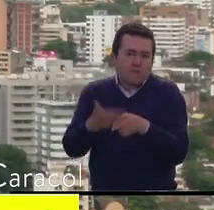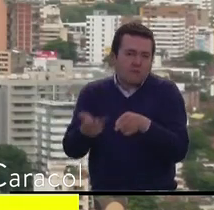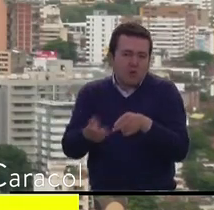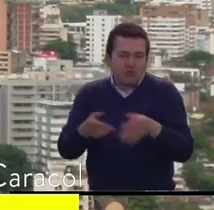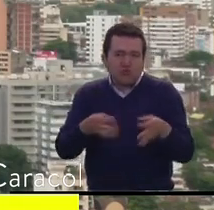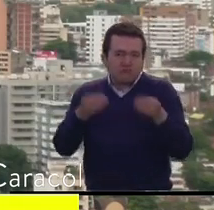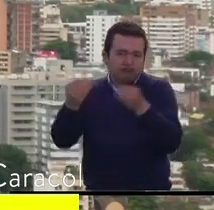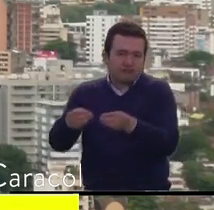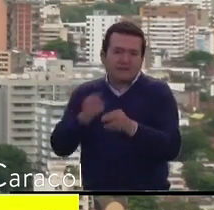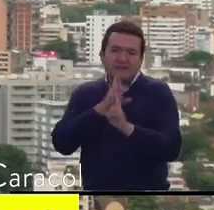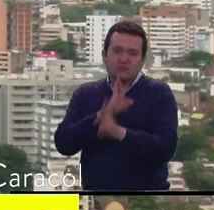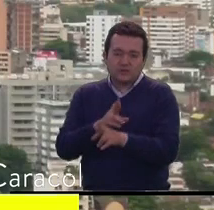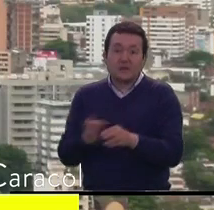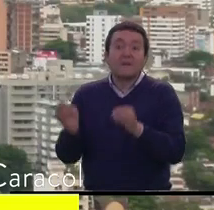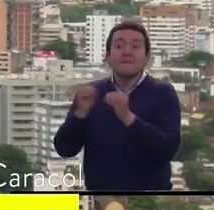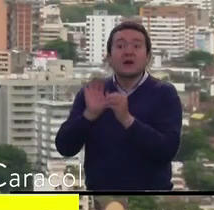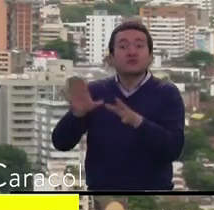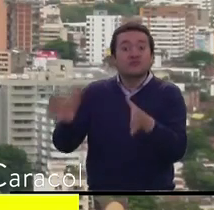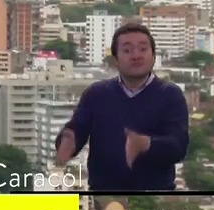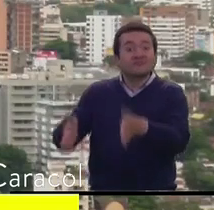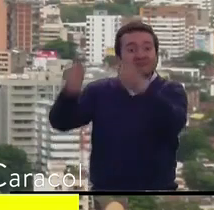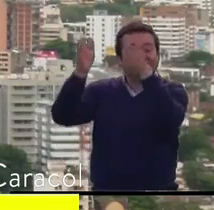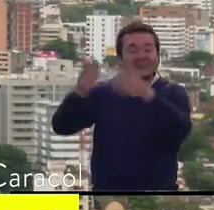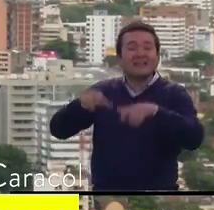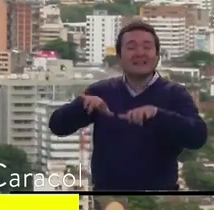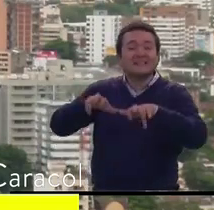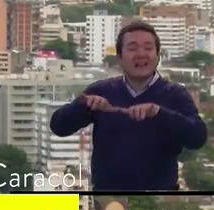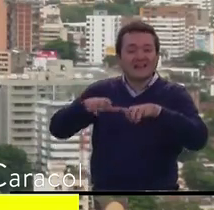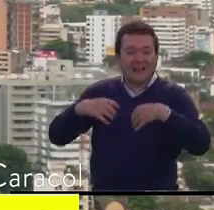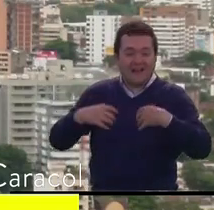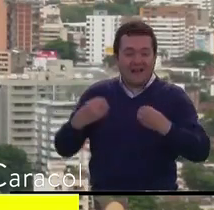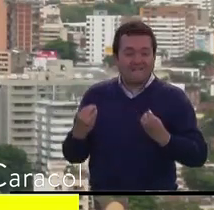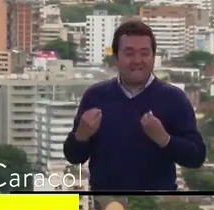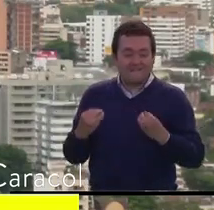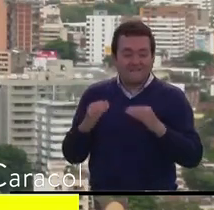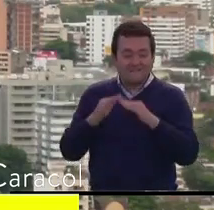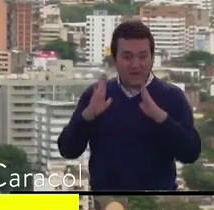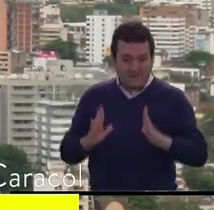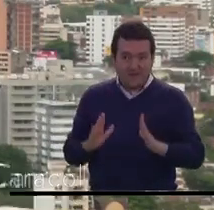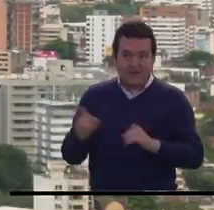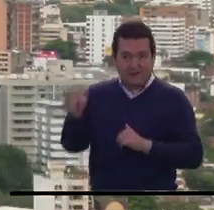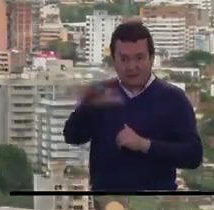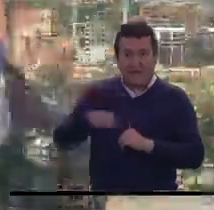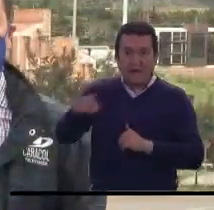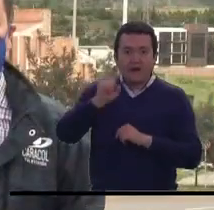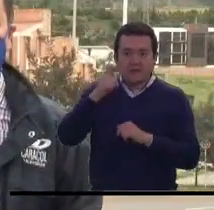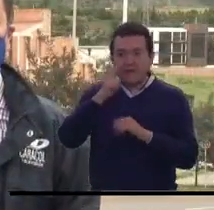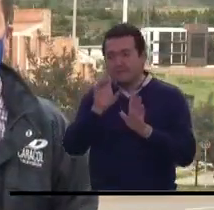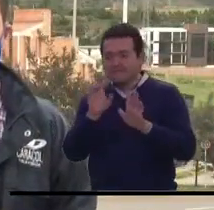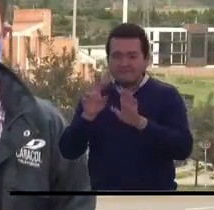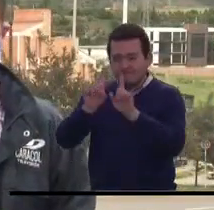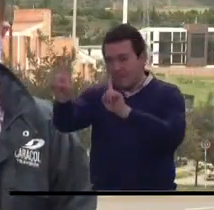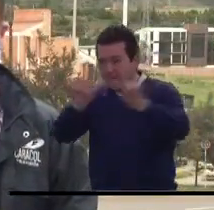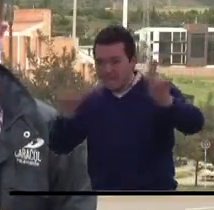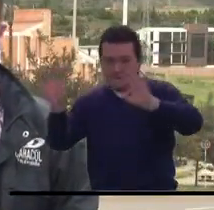edificio donde también funciona la Secretaría de Vivienda deberá ser aislado. Información desde Cali, Jefferson Bolívar, Noticias Caracol.